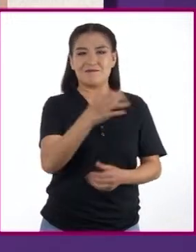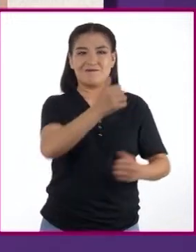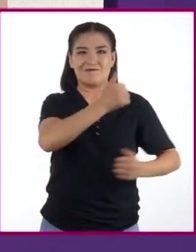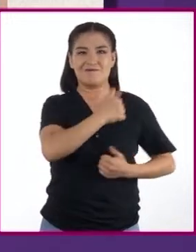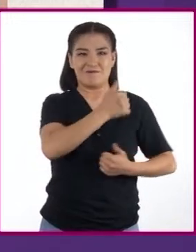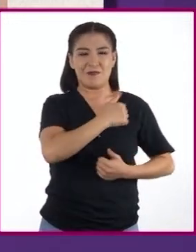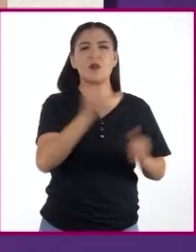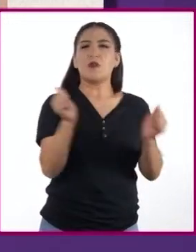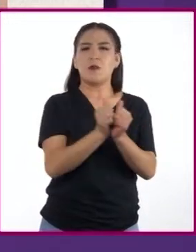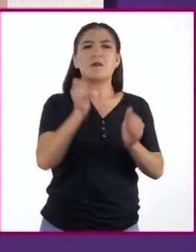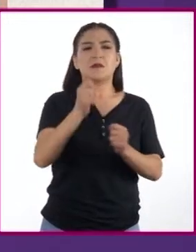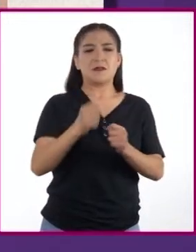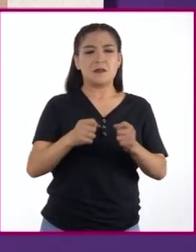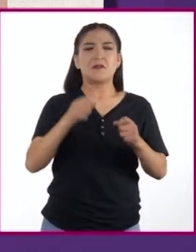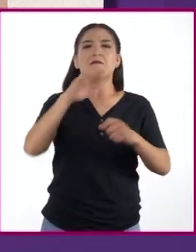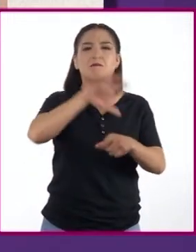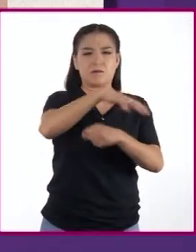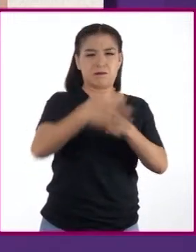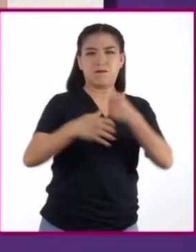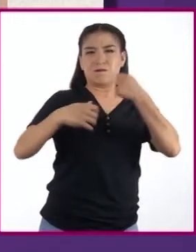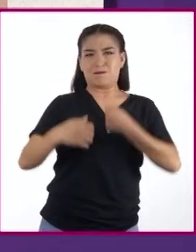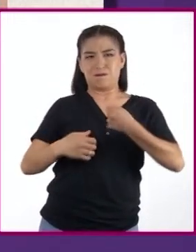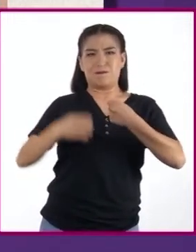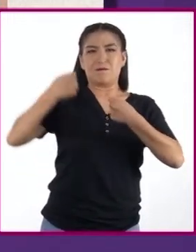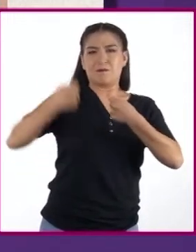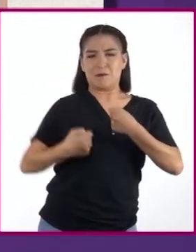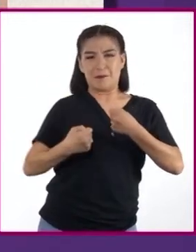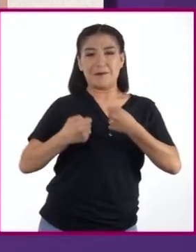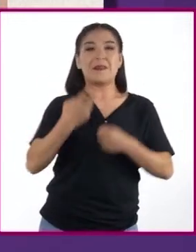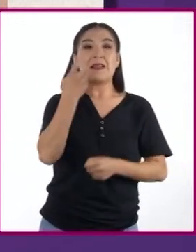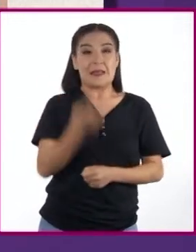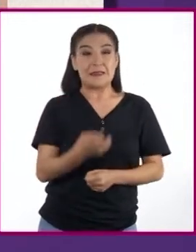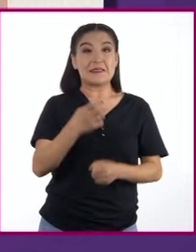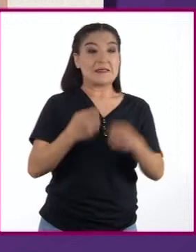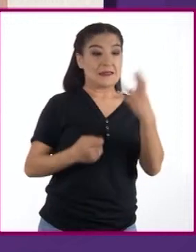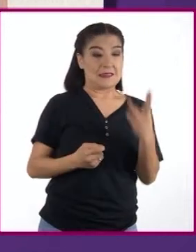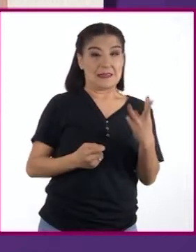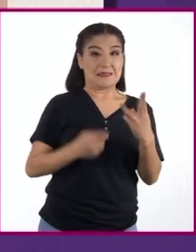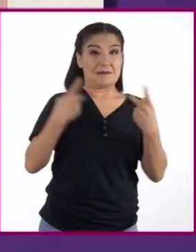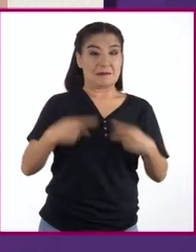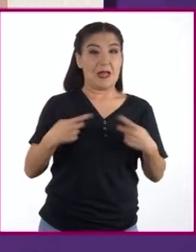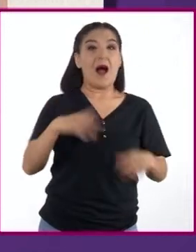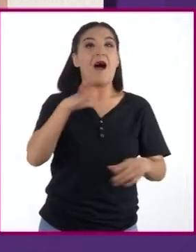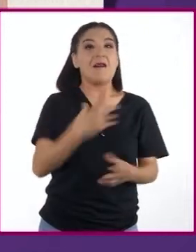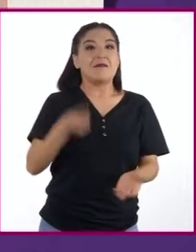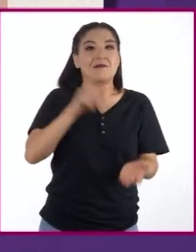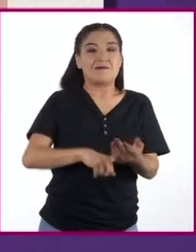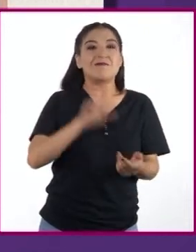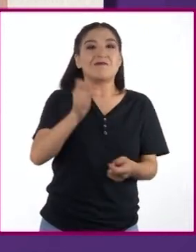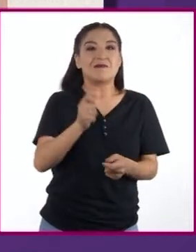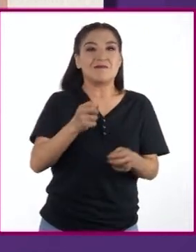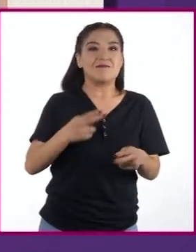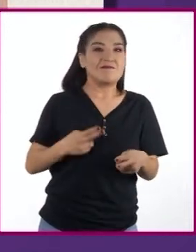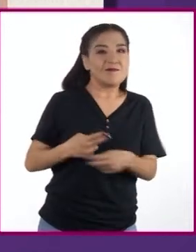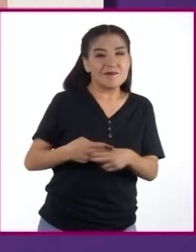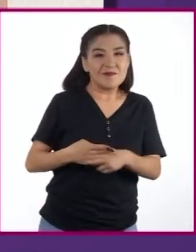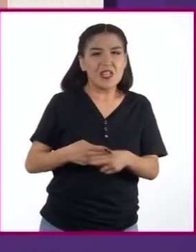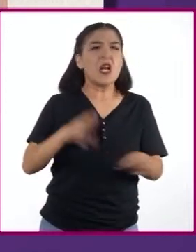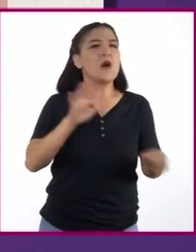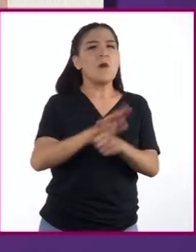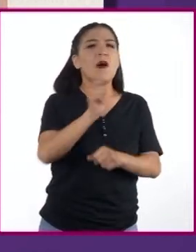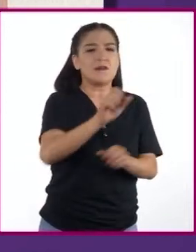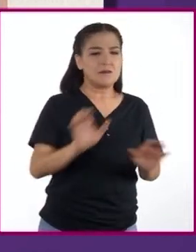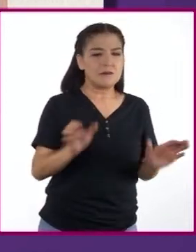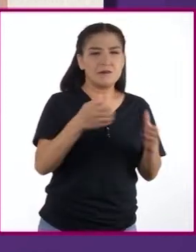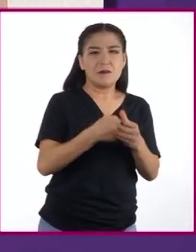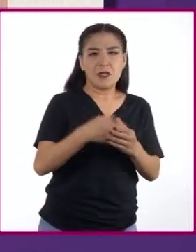armadura completa y escudos. 3 de ellos llevan armas. ¿A qué grupo étnico